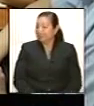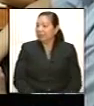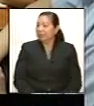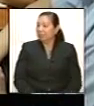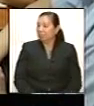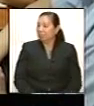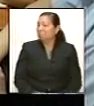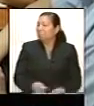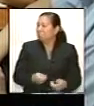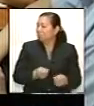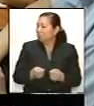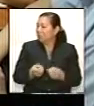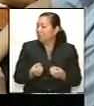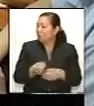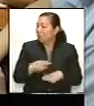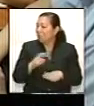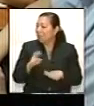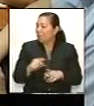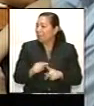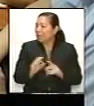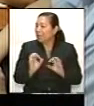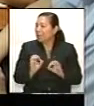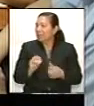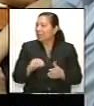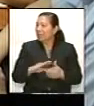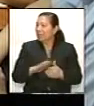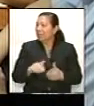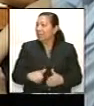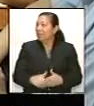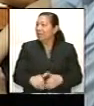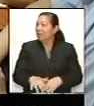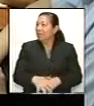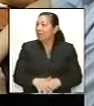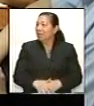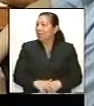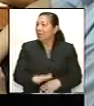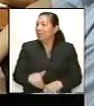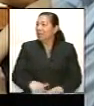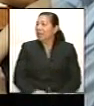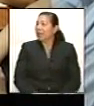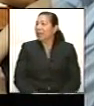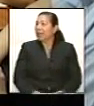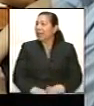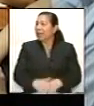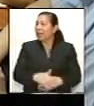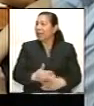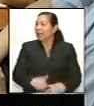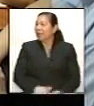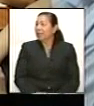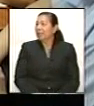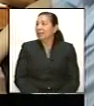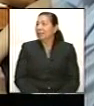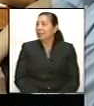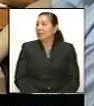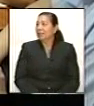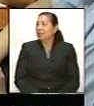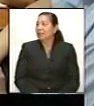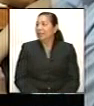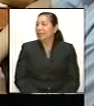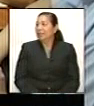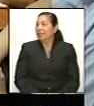¿no?, manejándolo como profesionales, pero siempre también nos ponemos en la posición del usuario, ¿no?, no solamente como profesionales, sino también como